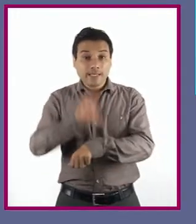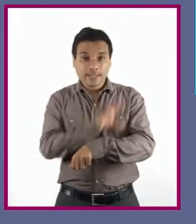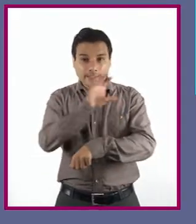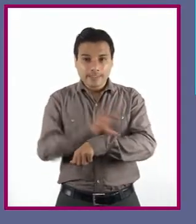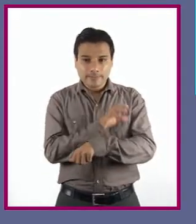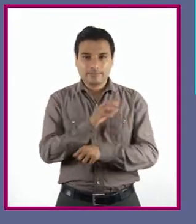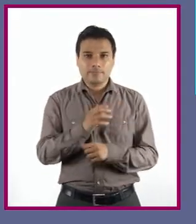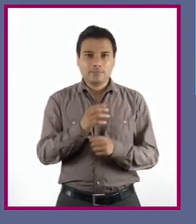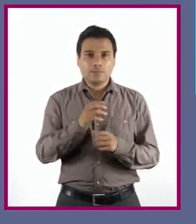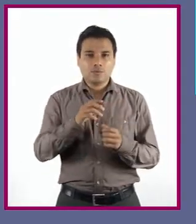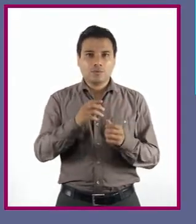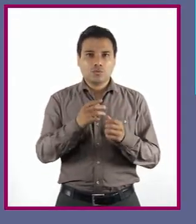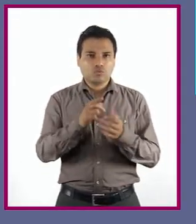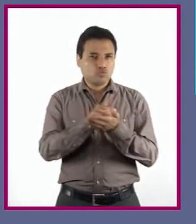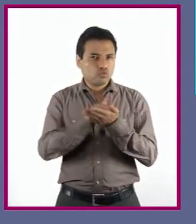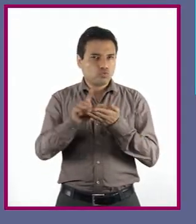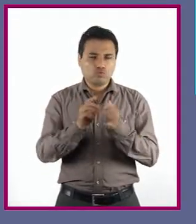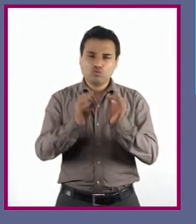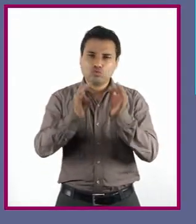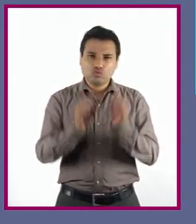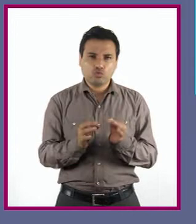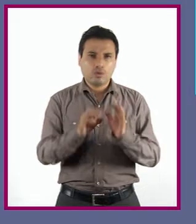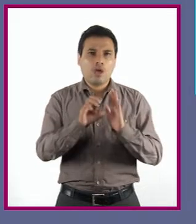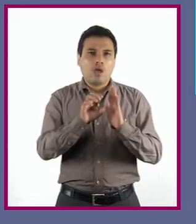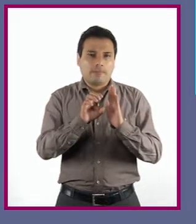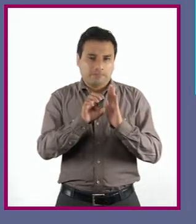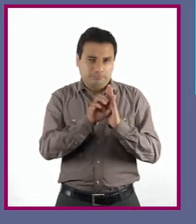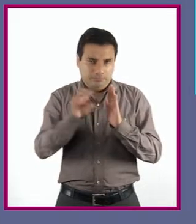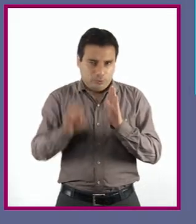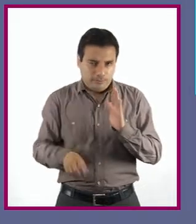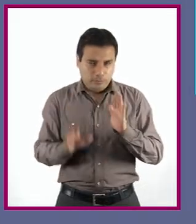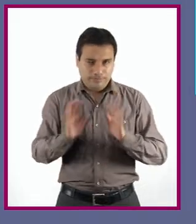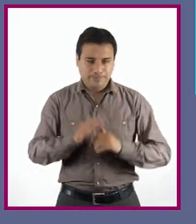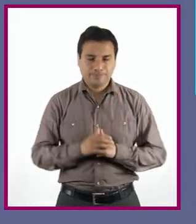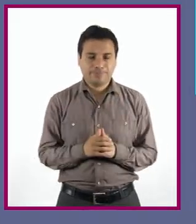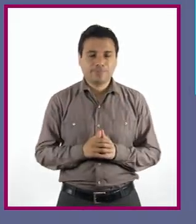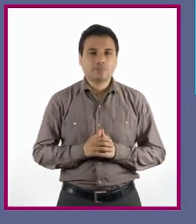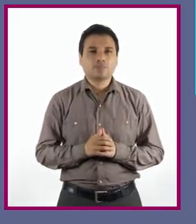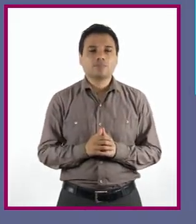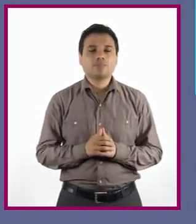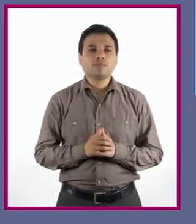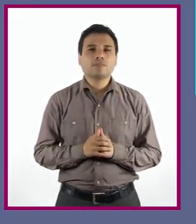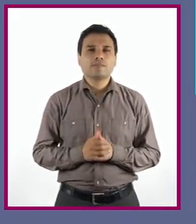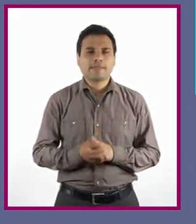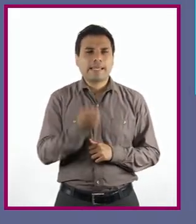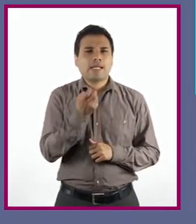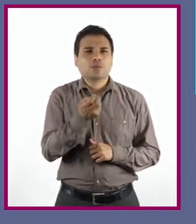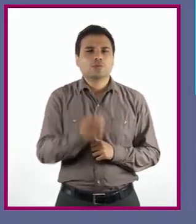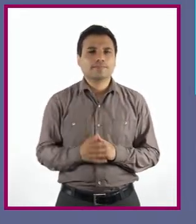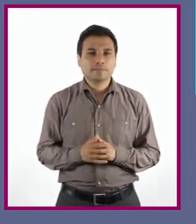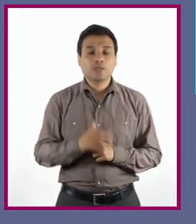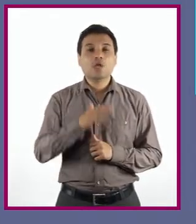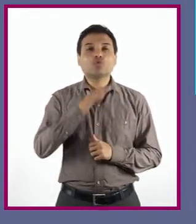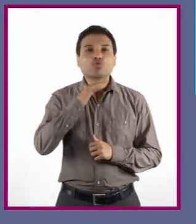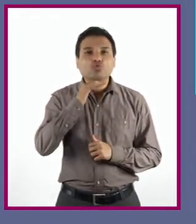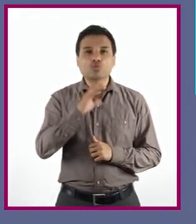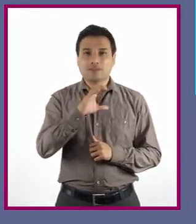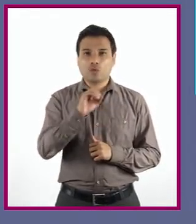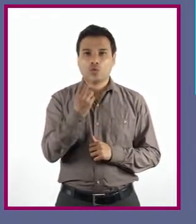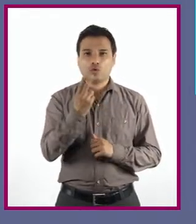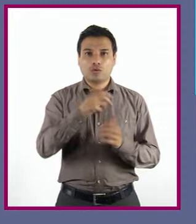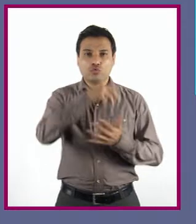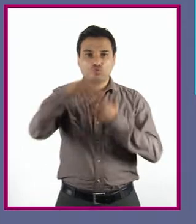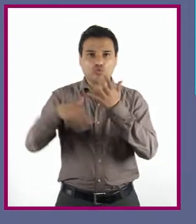energía renovables o limpias, como también se les conoce. Estas generan menores emisiones de dióxido